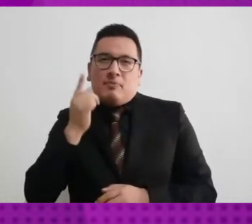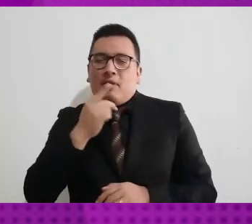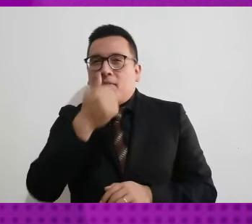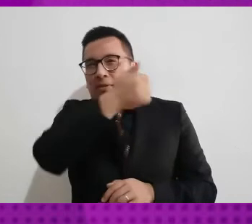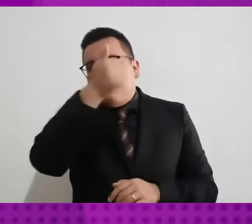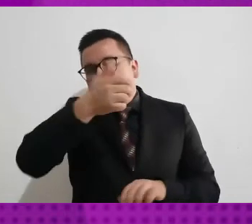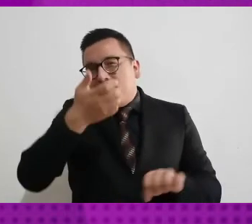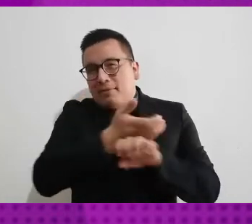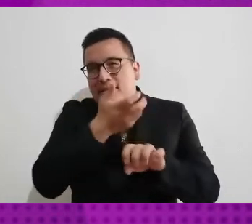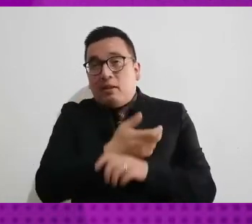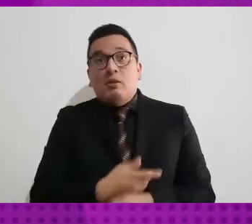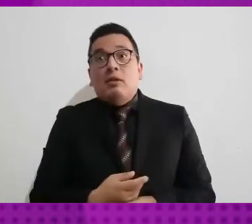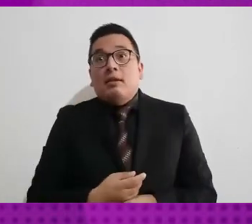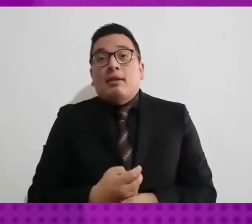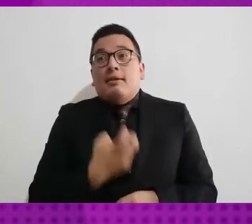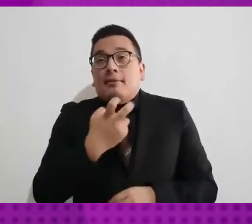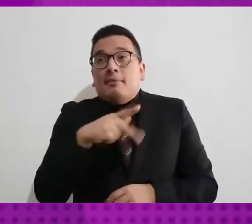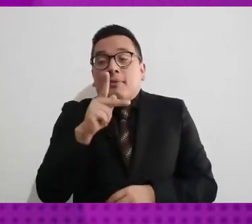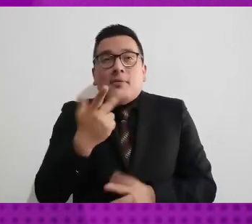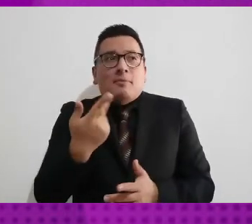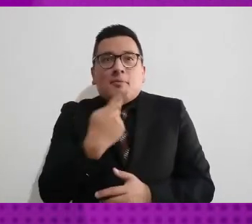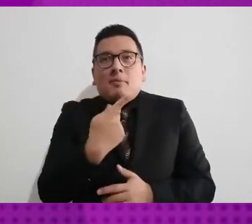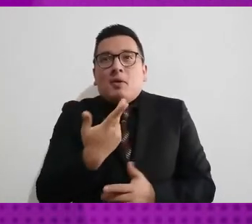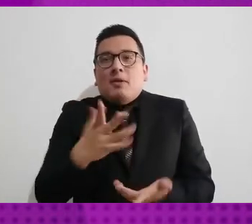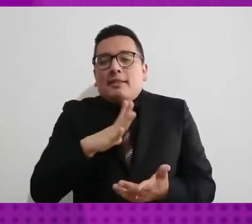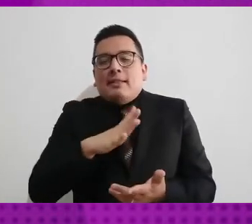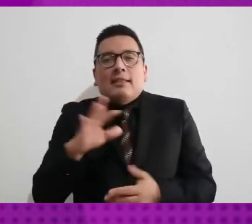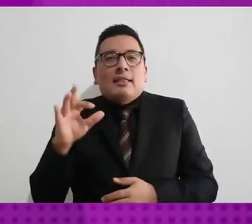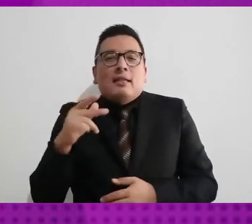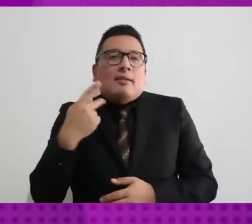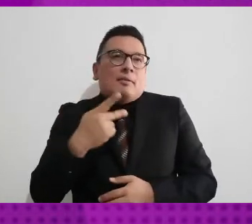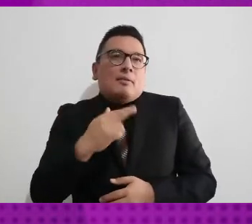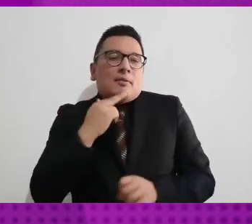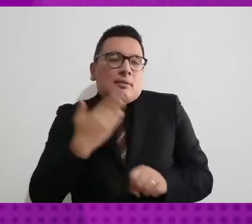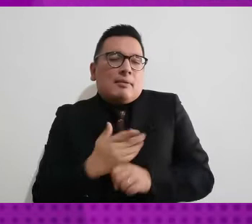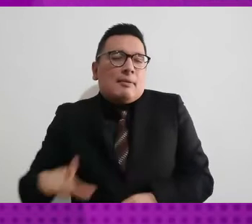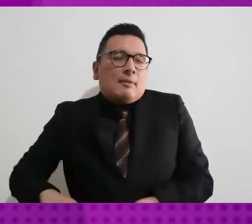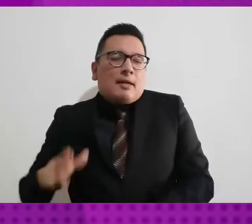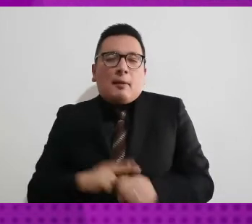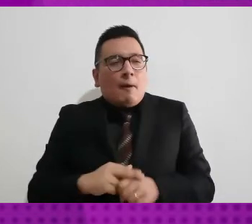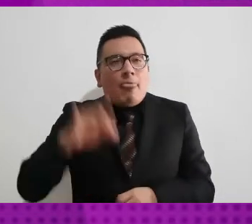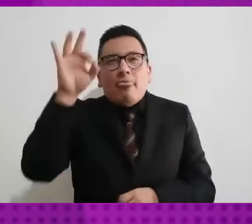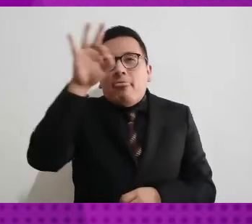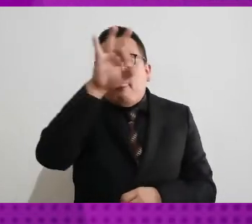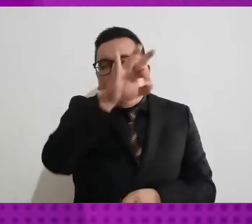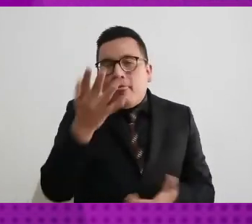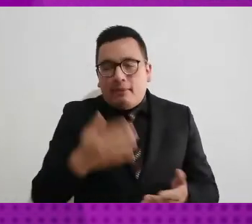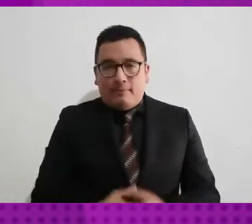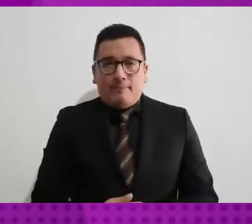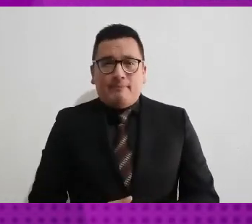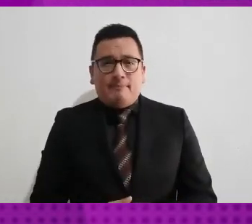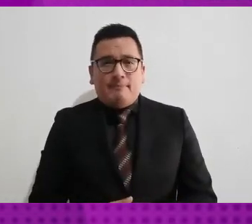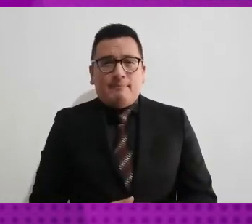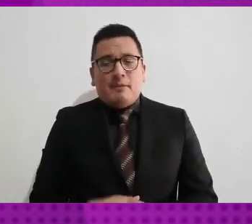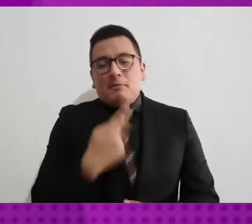la mayoría también estaban influidos por los titulares del Ejecutivo, y además